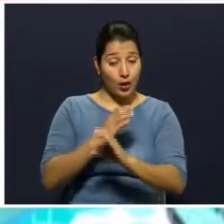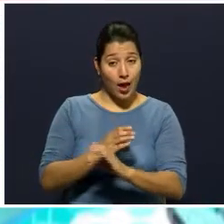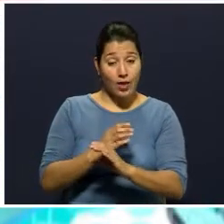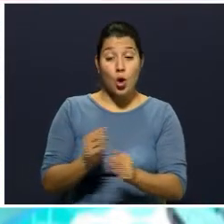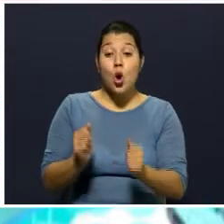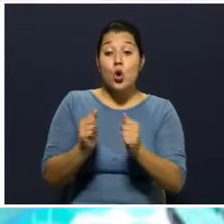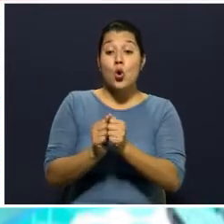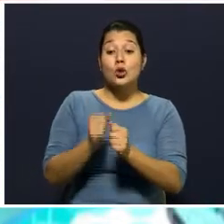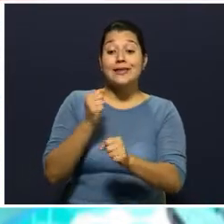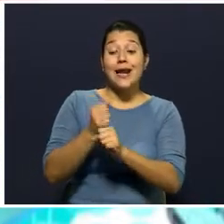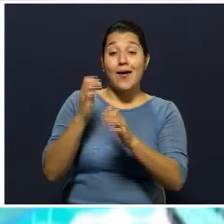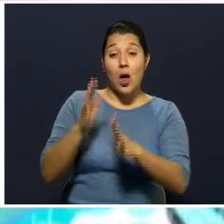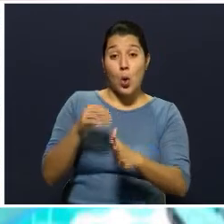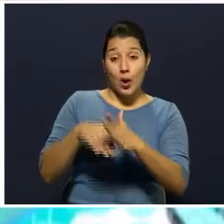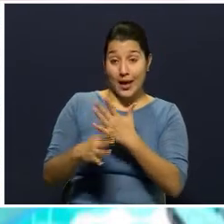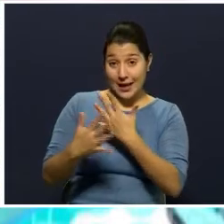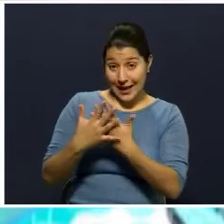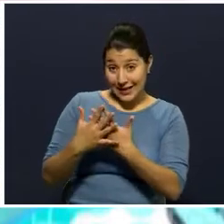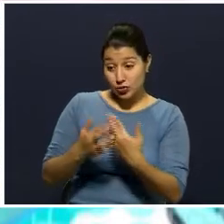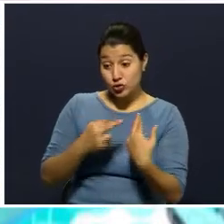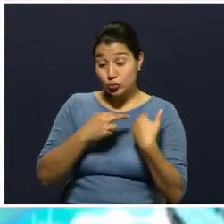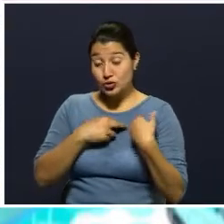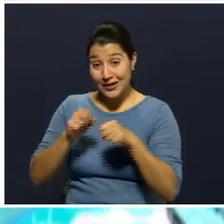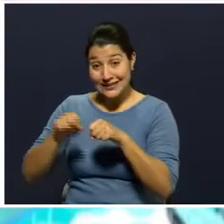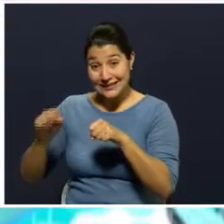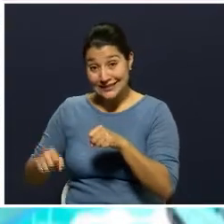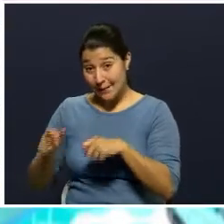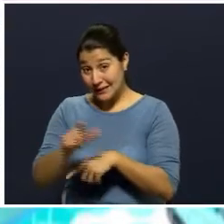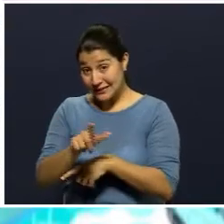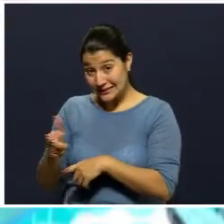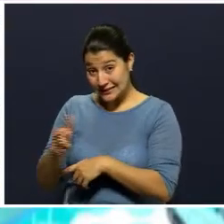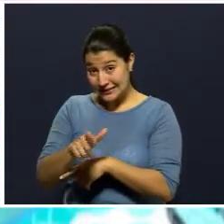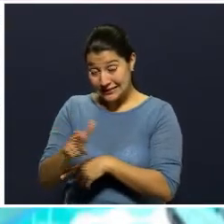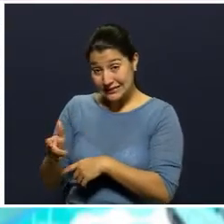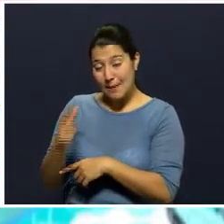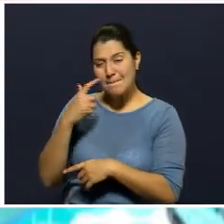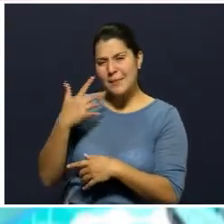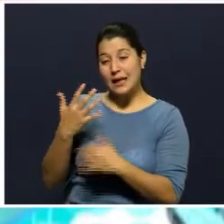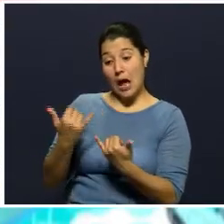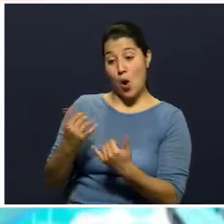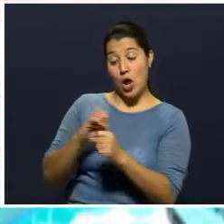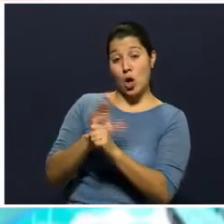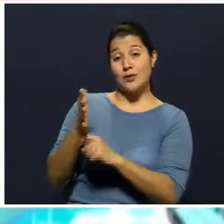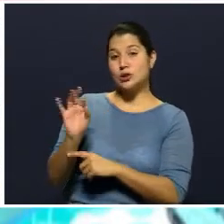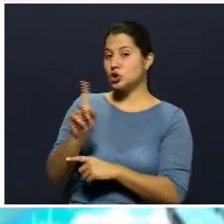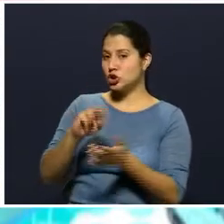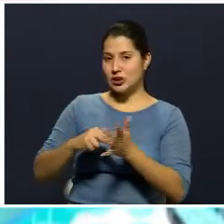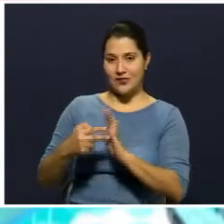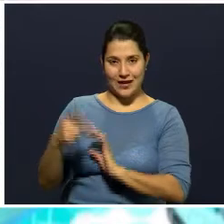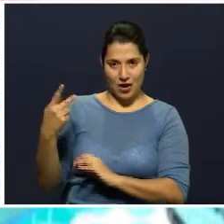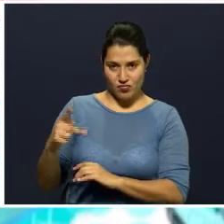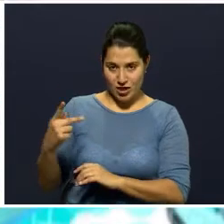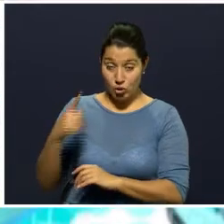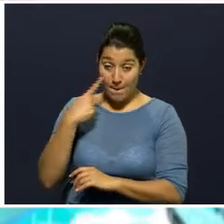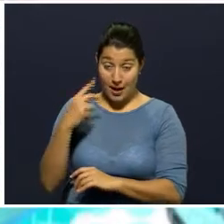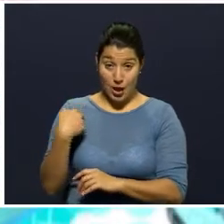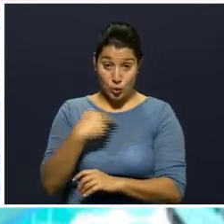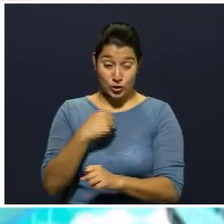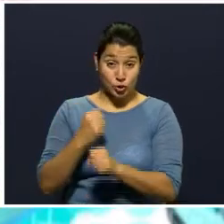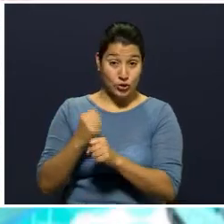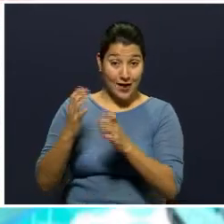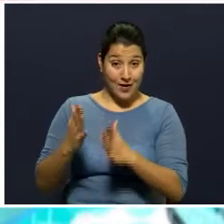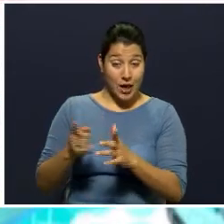personal penitenciario que trabaja en el semi-institucional para el tema del COVID no sea un factor de riesgo también para nuestro propio personal.